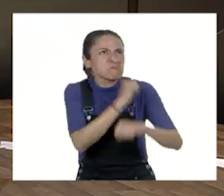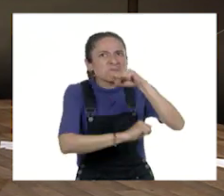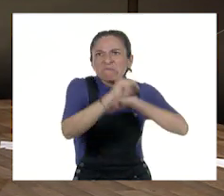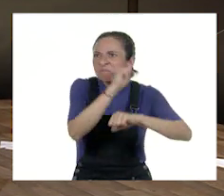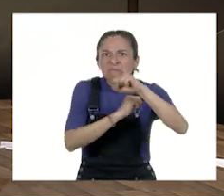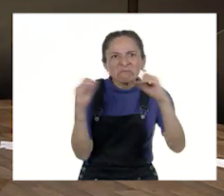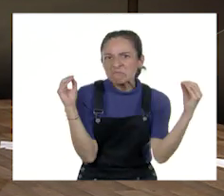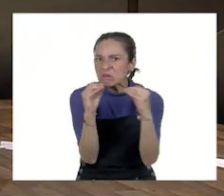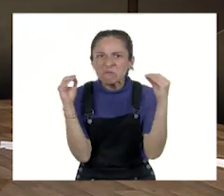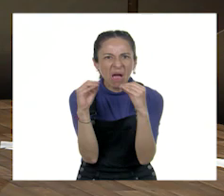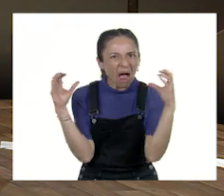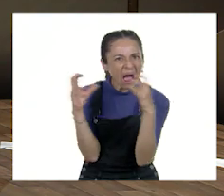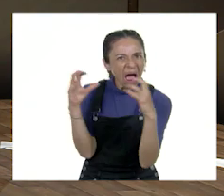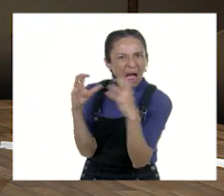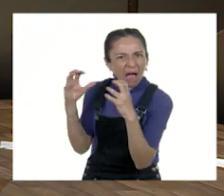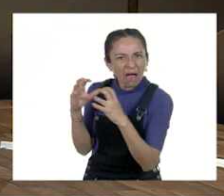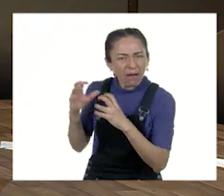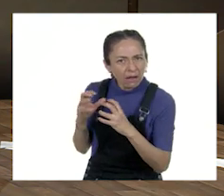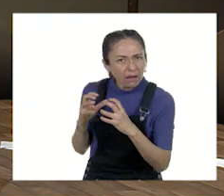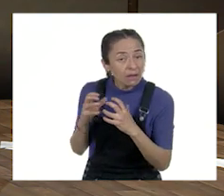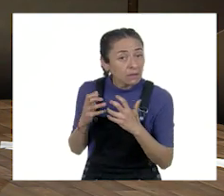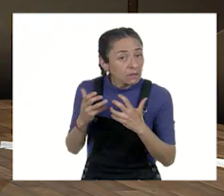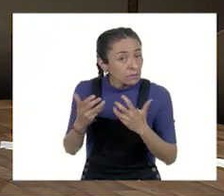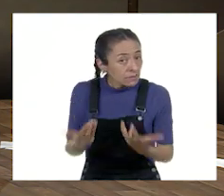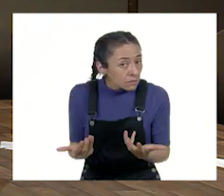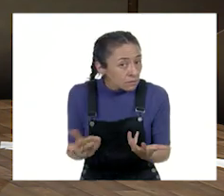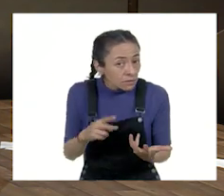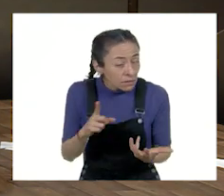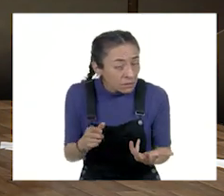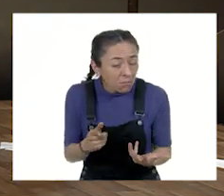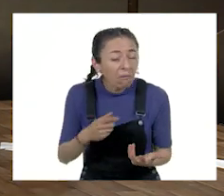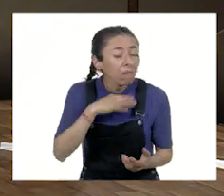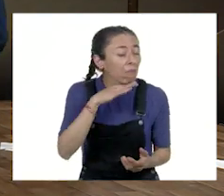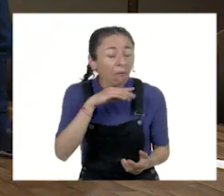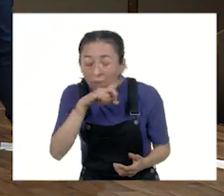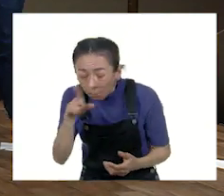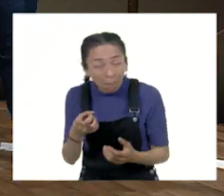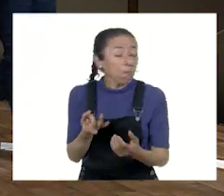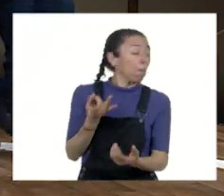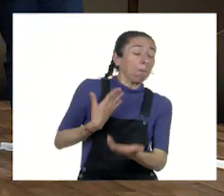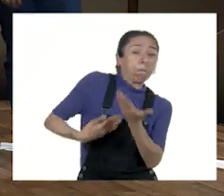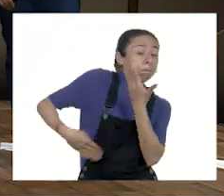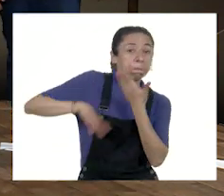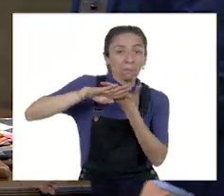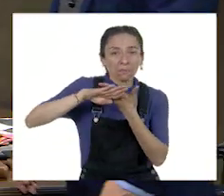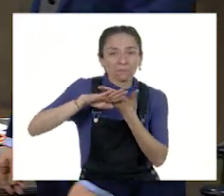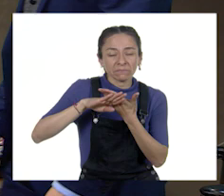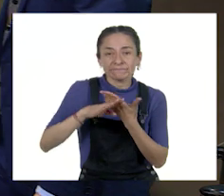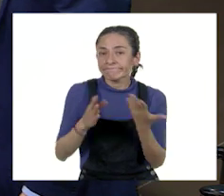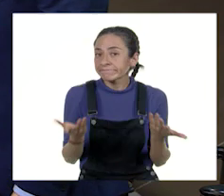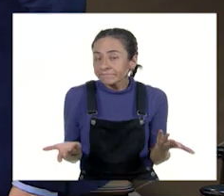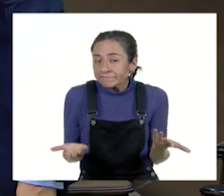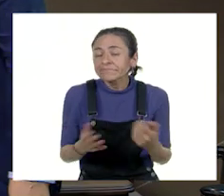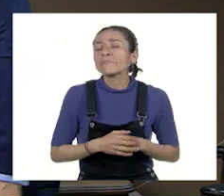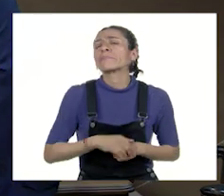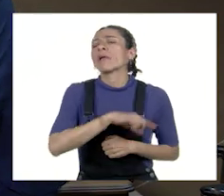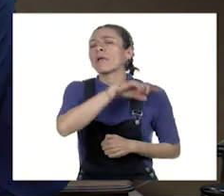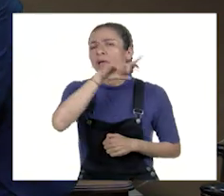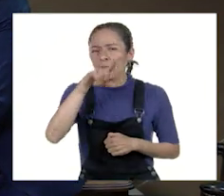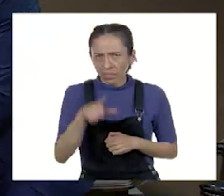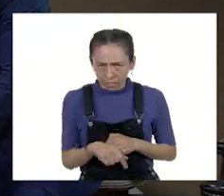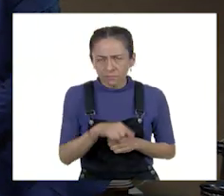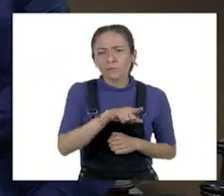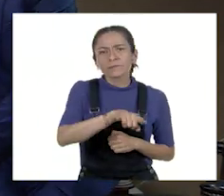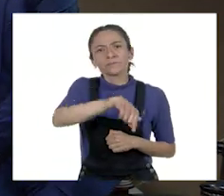menos se lo pensaban, les venía un descontón. Bueno, cuando le llegó el turno